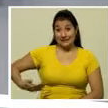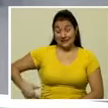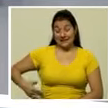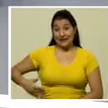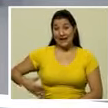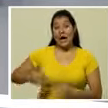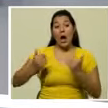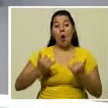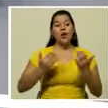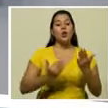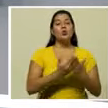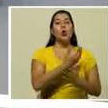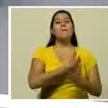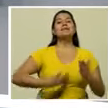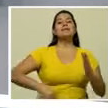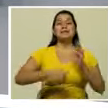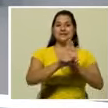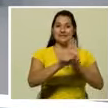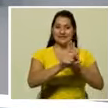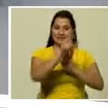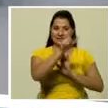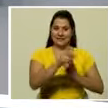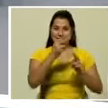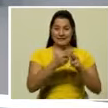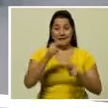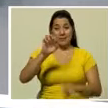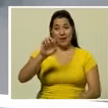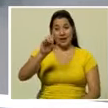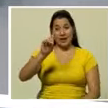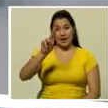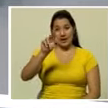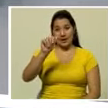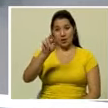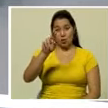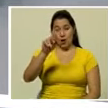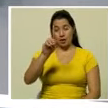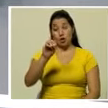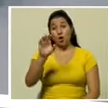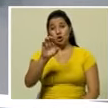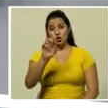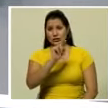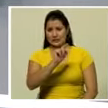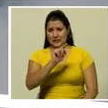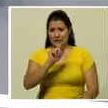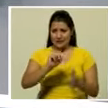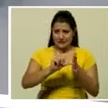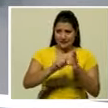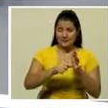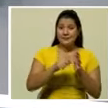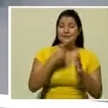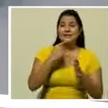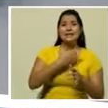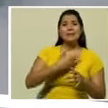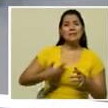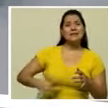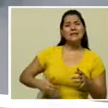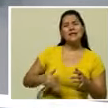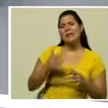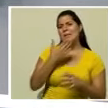nuevo presidente de la Asamblea Legislativa, Eduardo Cruikshank, resaltó que el mandatario no